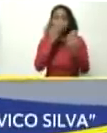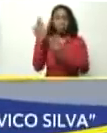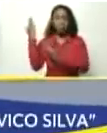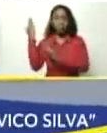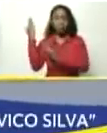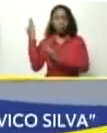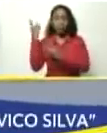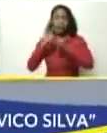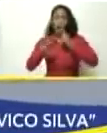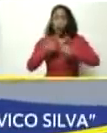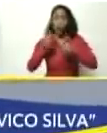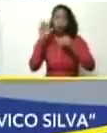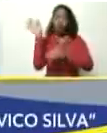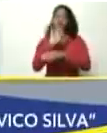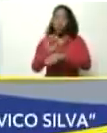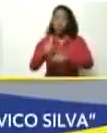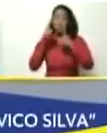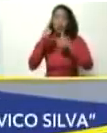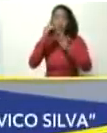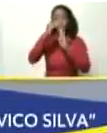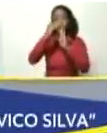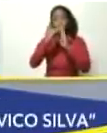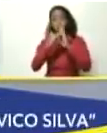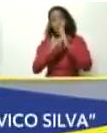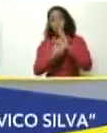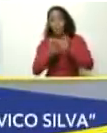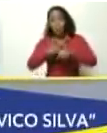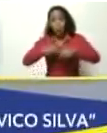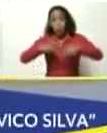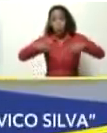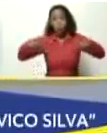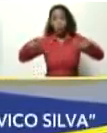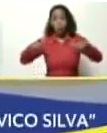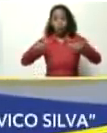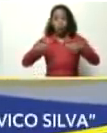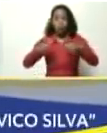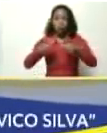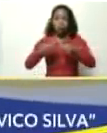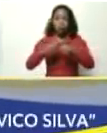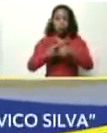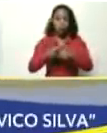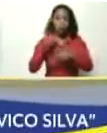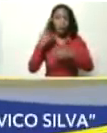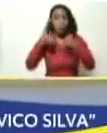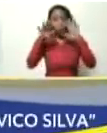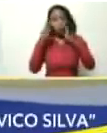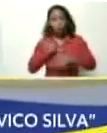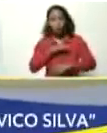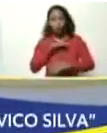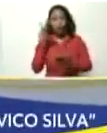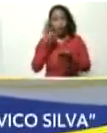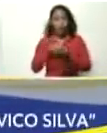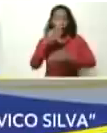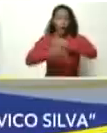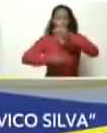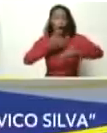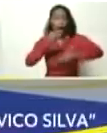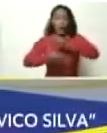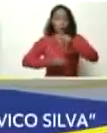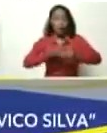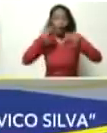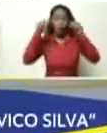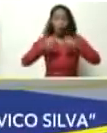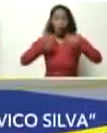la cosa funcionó, bajó el tema de la cantidad de casos, y por supuesto nosotros llegamos a garantizar que